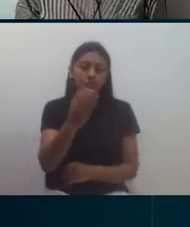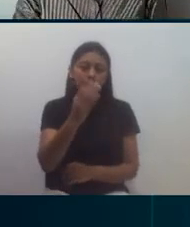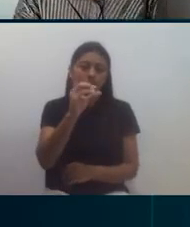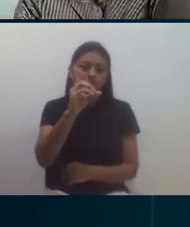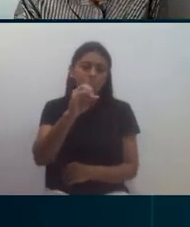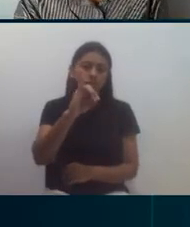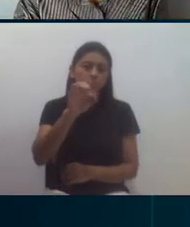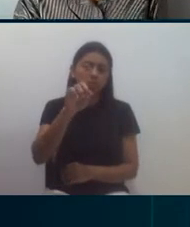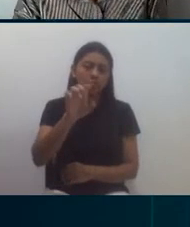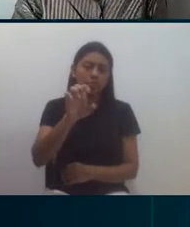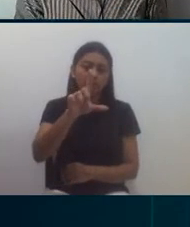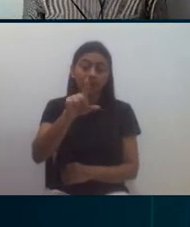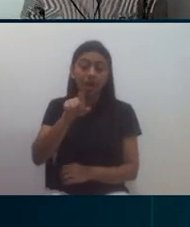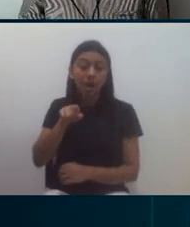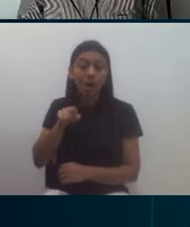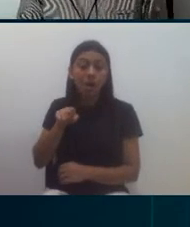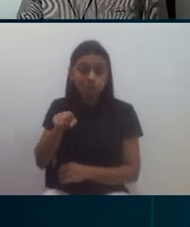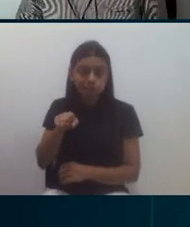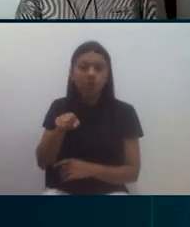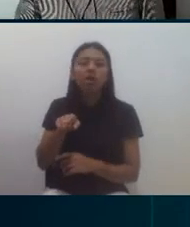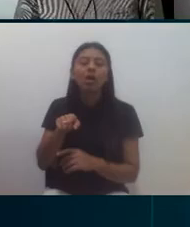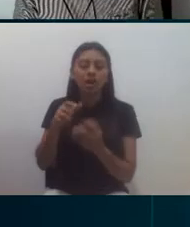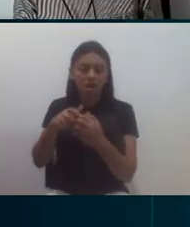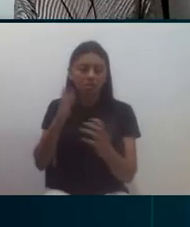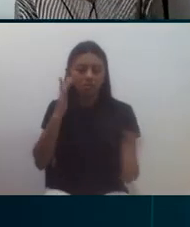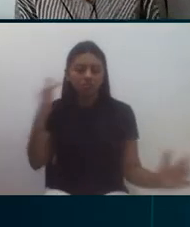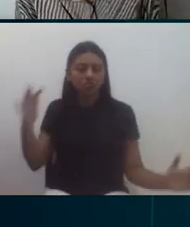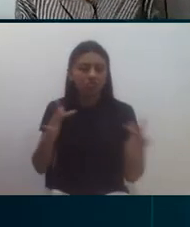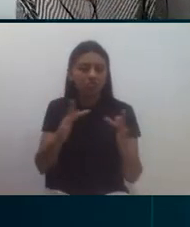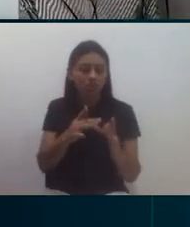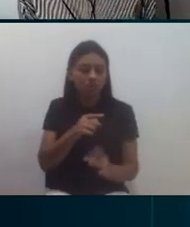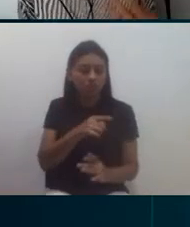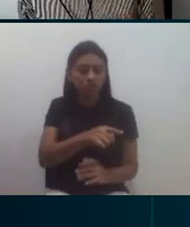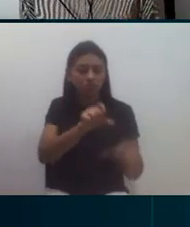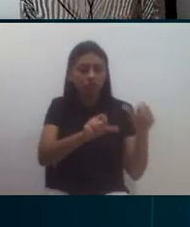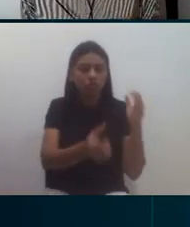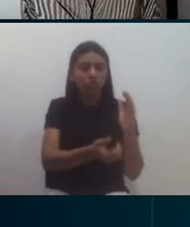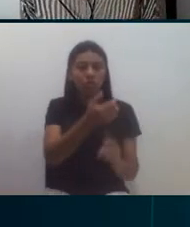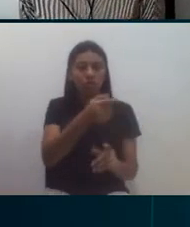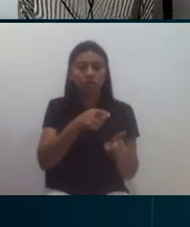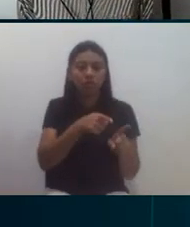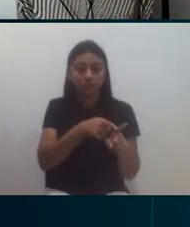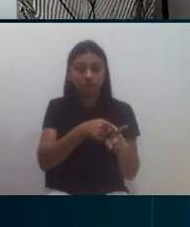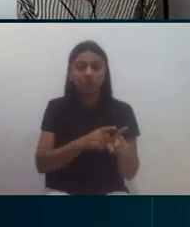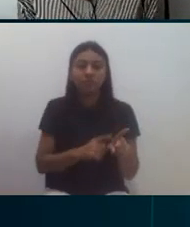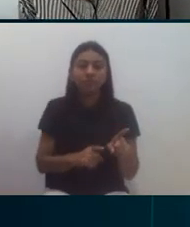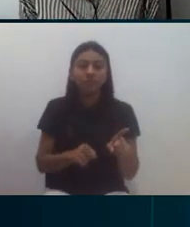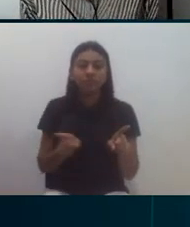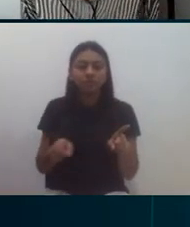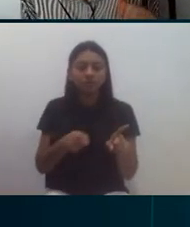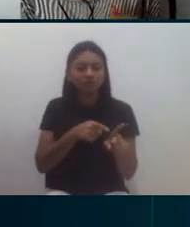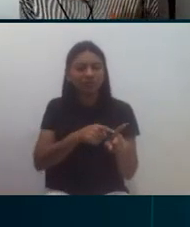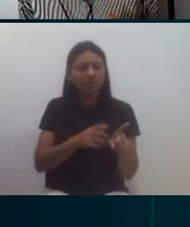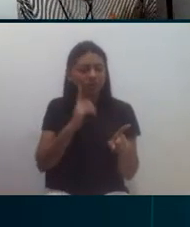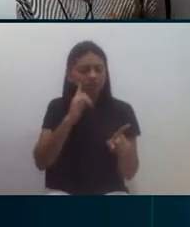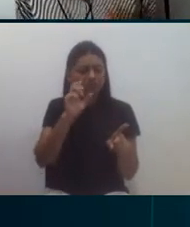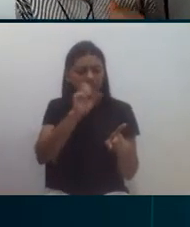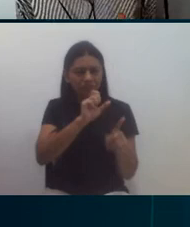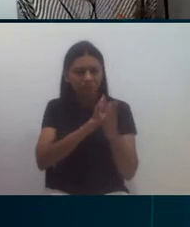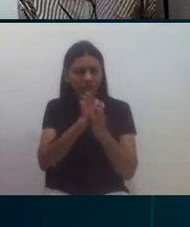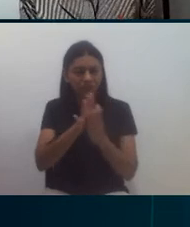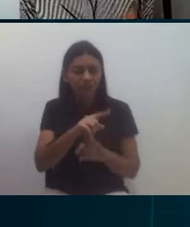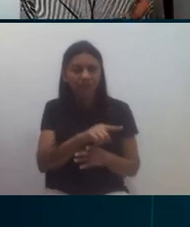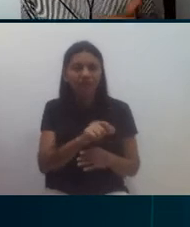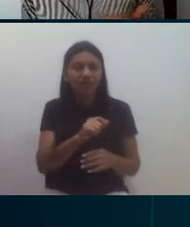transesterificación de lípidos. ¿Qué fuentes de lípidos tenemos? Digamos que hasta ahora pues, se está haciendo